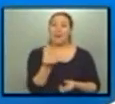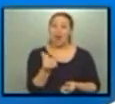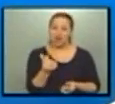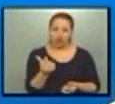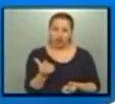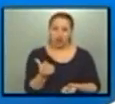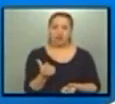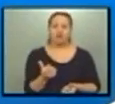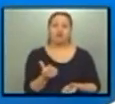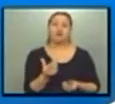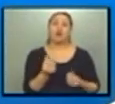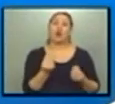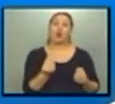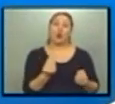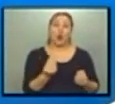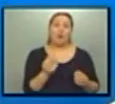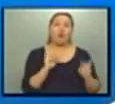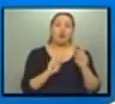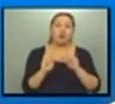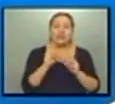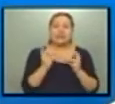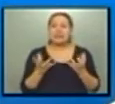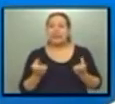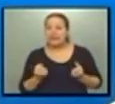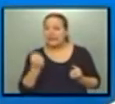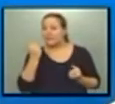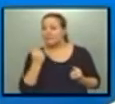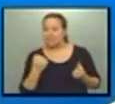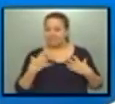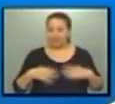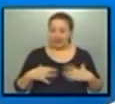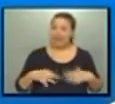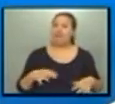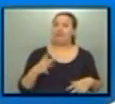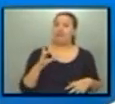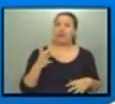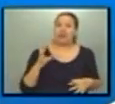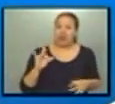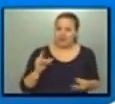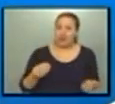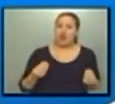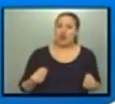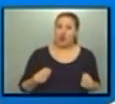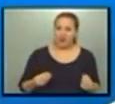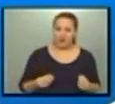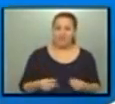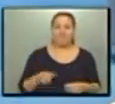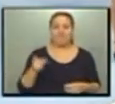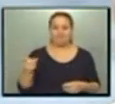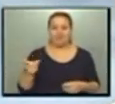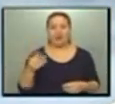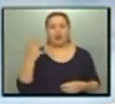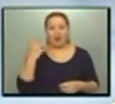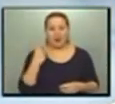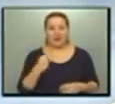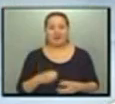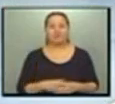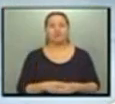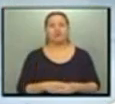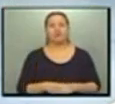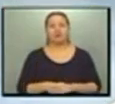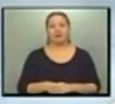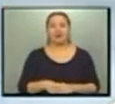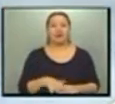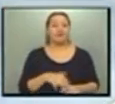cómo, de alguna manera, poder economizar y vestirnos. Que no es fácil esa ecuación. Romina. Sí, y con un